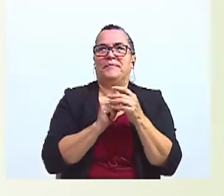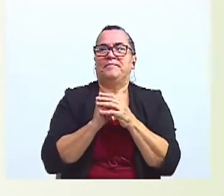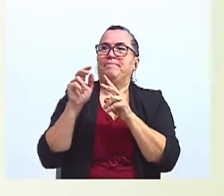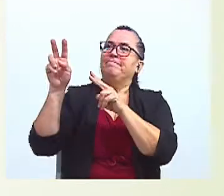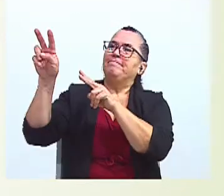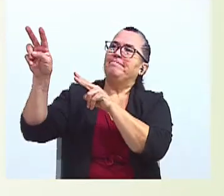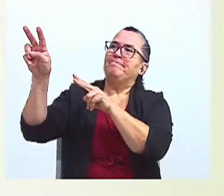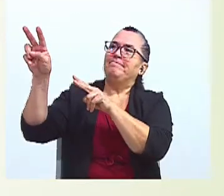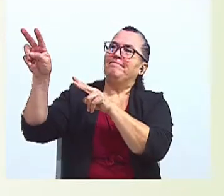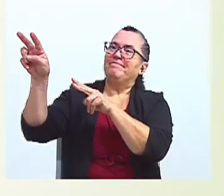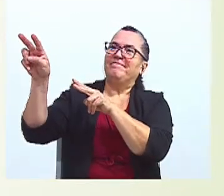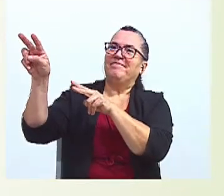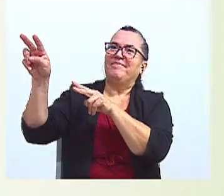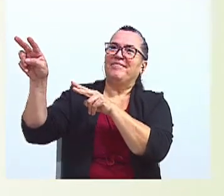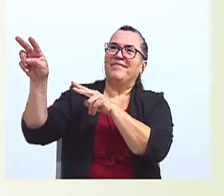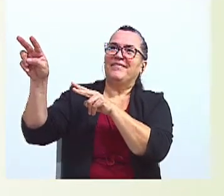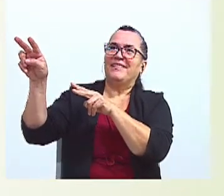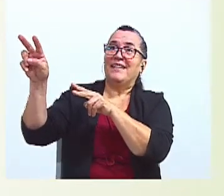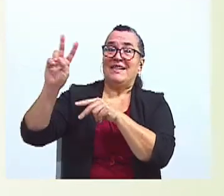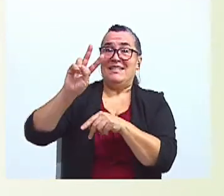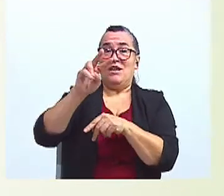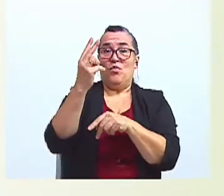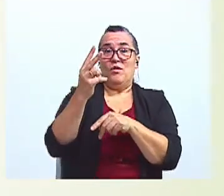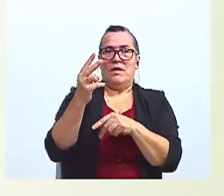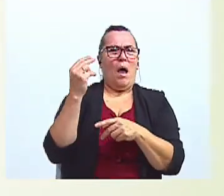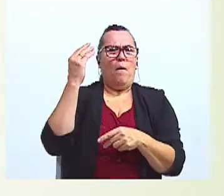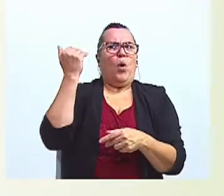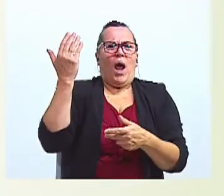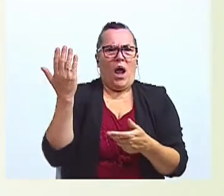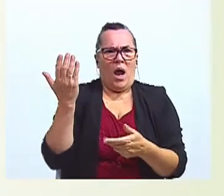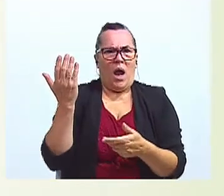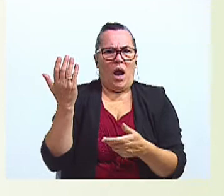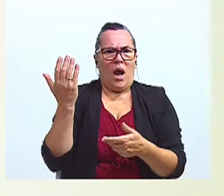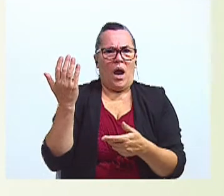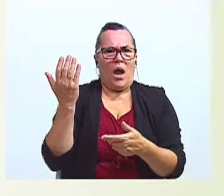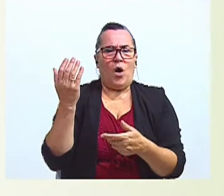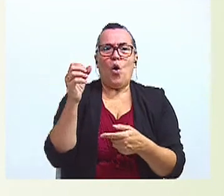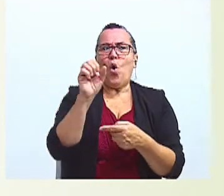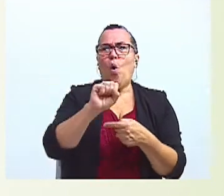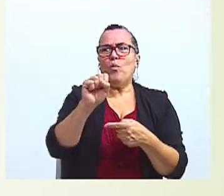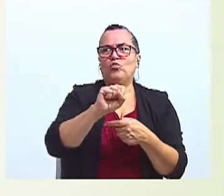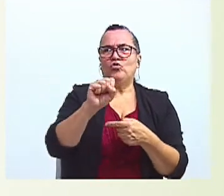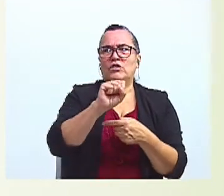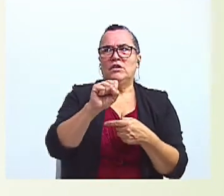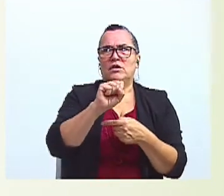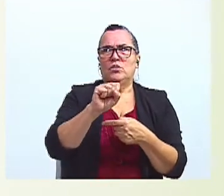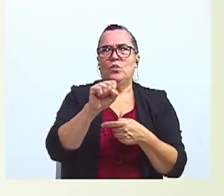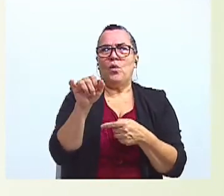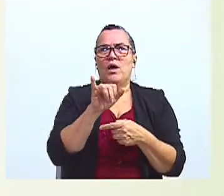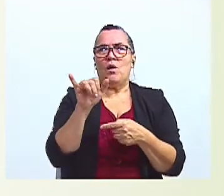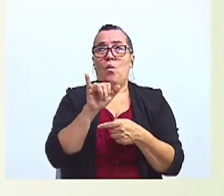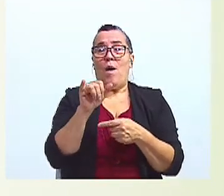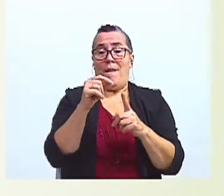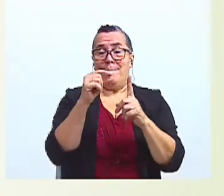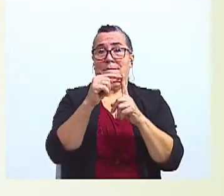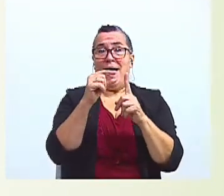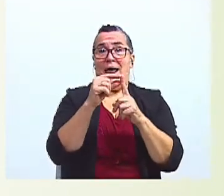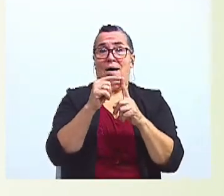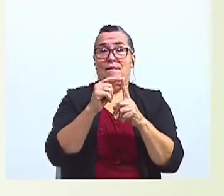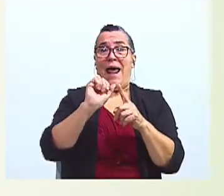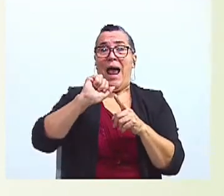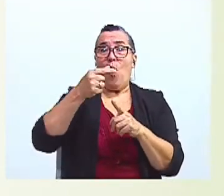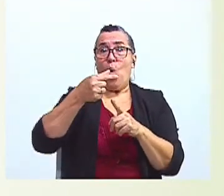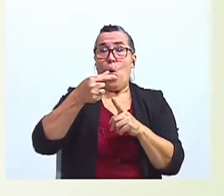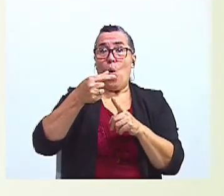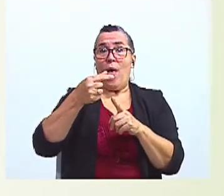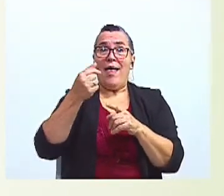La segunda posibilidad sería ¿por qué? Como un sustantivo y al ser una palabra aguda